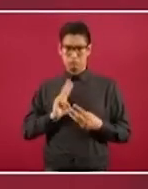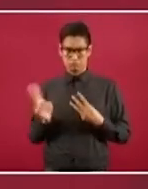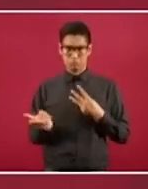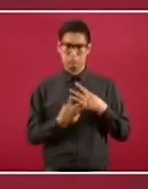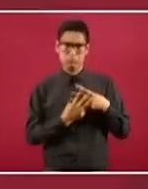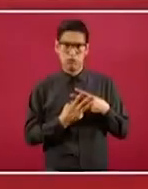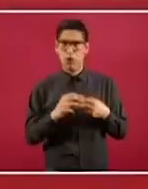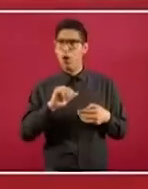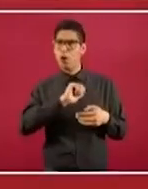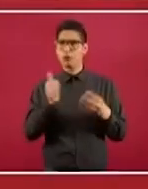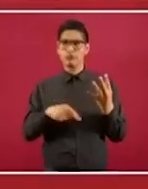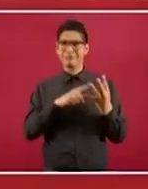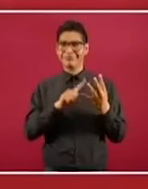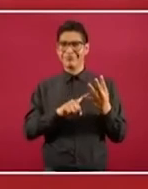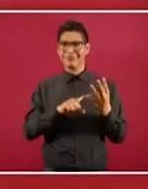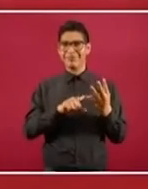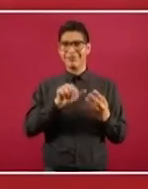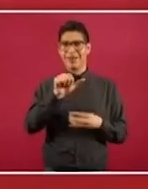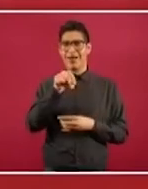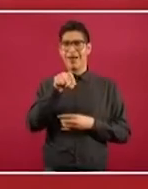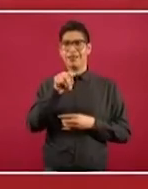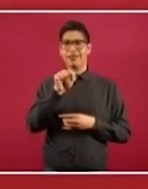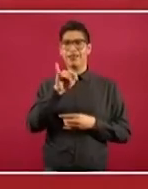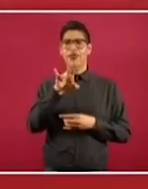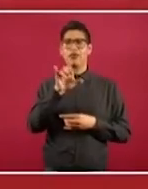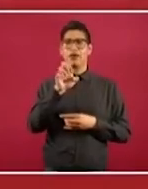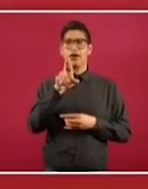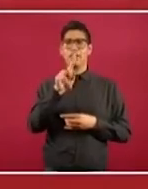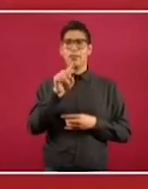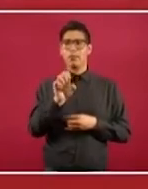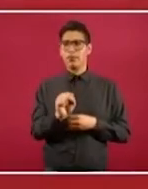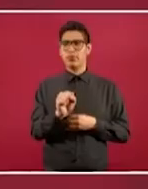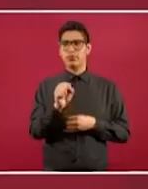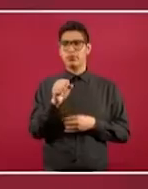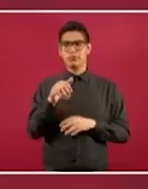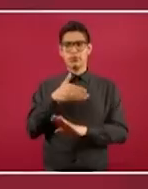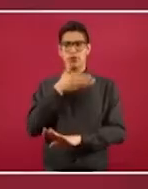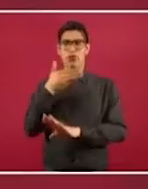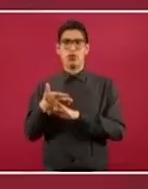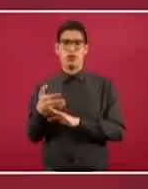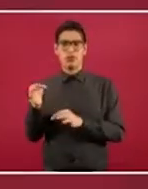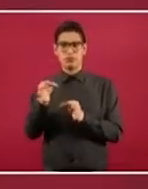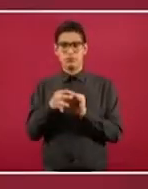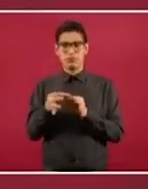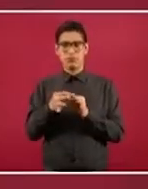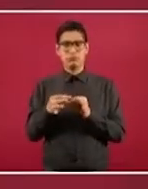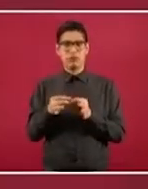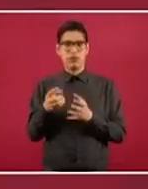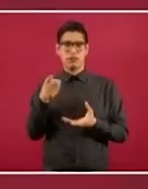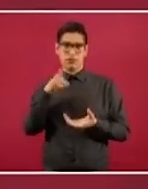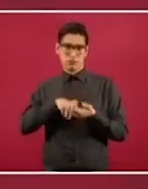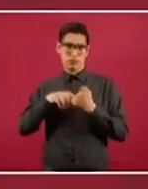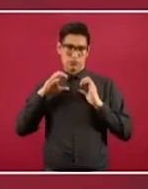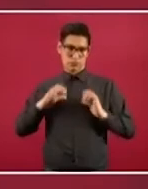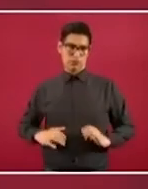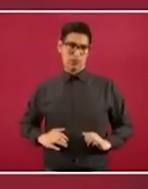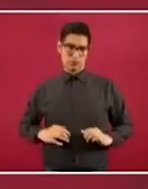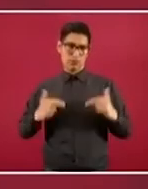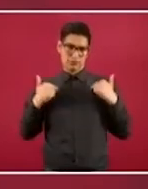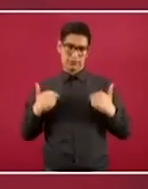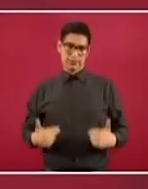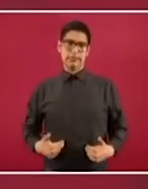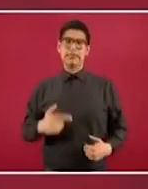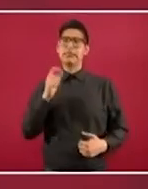Algún otro es anticuerpos monoclonales dirigidos contra moléculas en el cuerpo humano